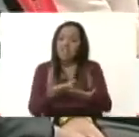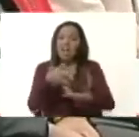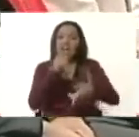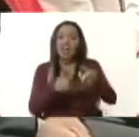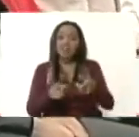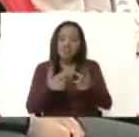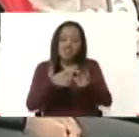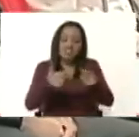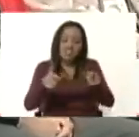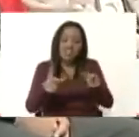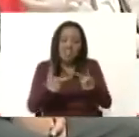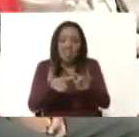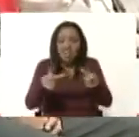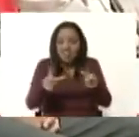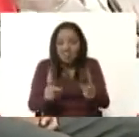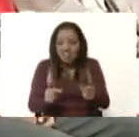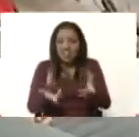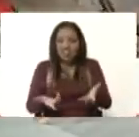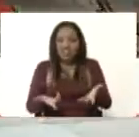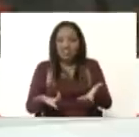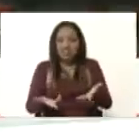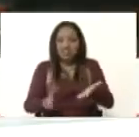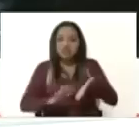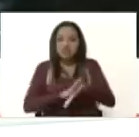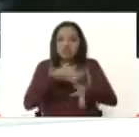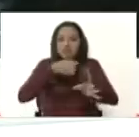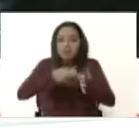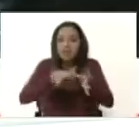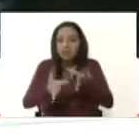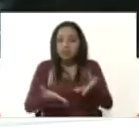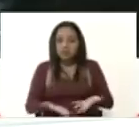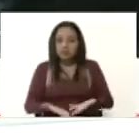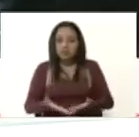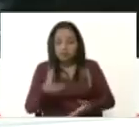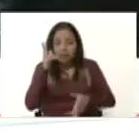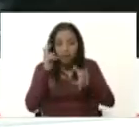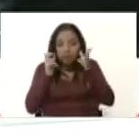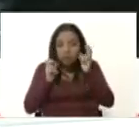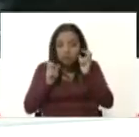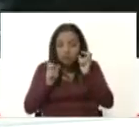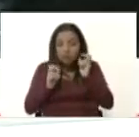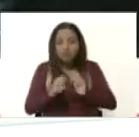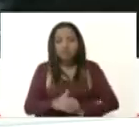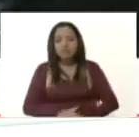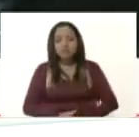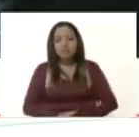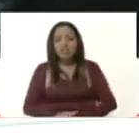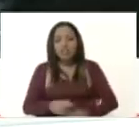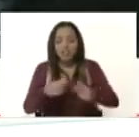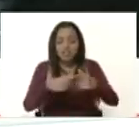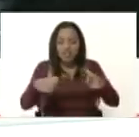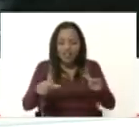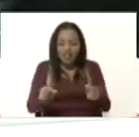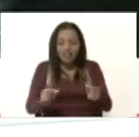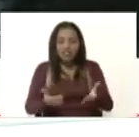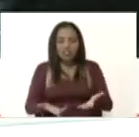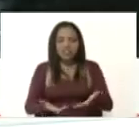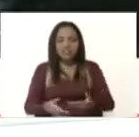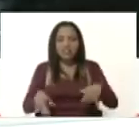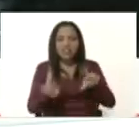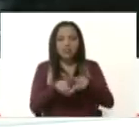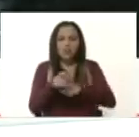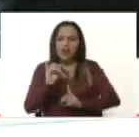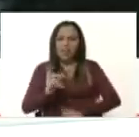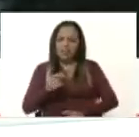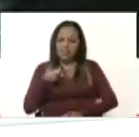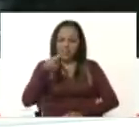tarjeta, mi compadre. La tarjeta del Petro. ¿Me están escuchando? Una tarjeta. Así como la gente tiene su